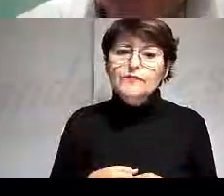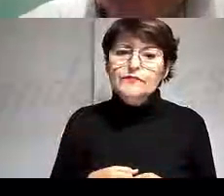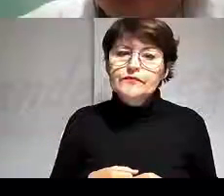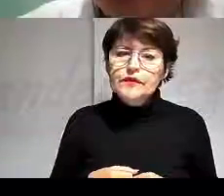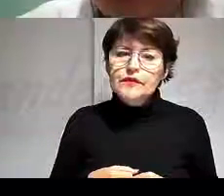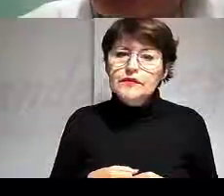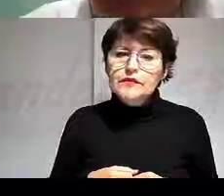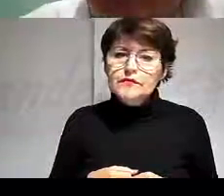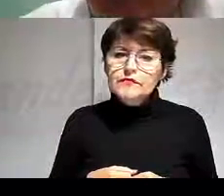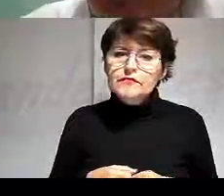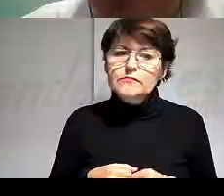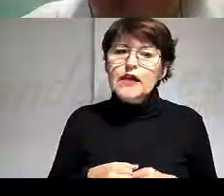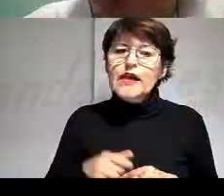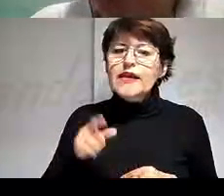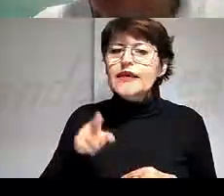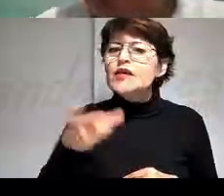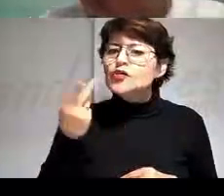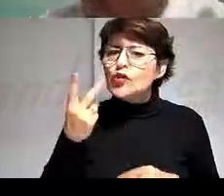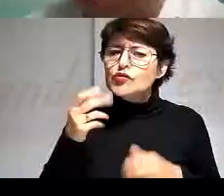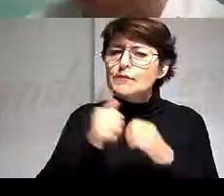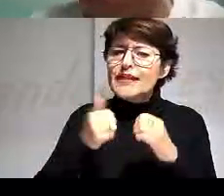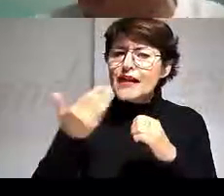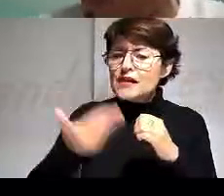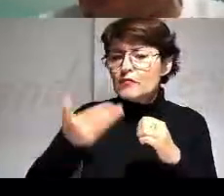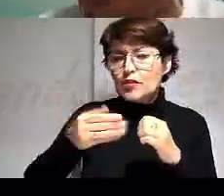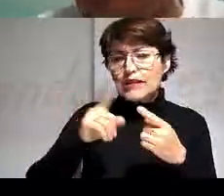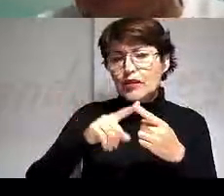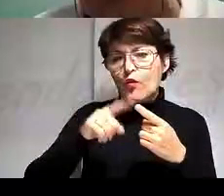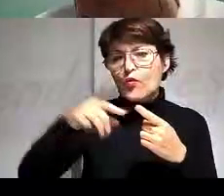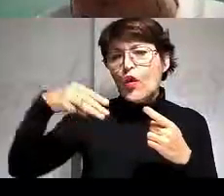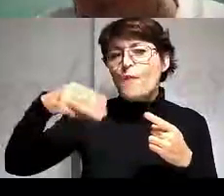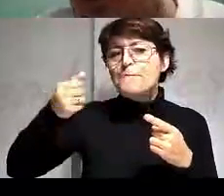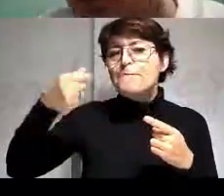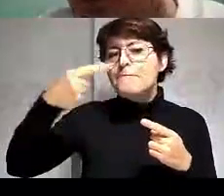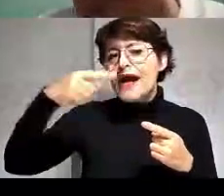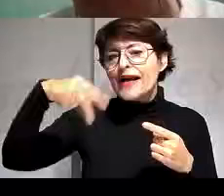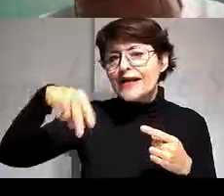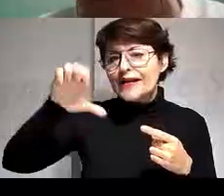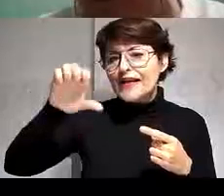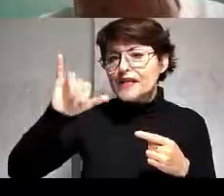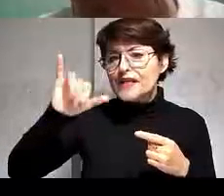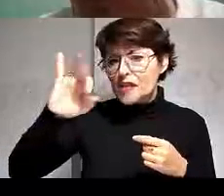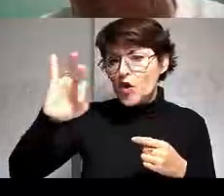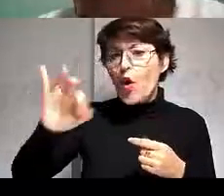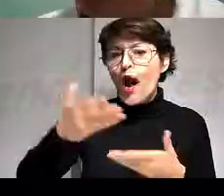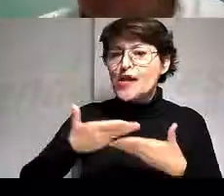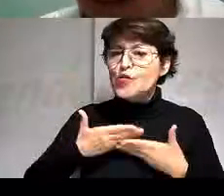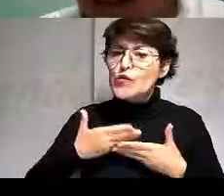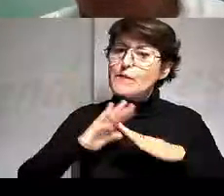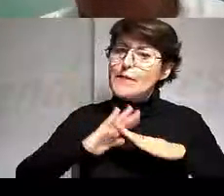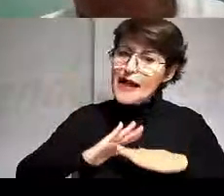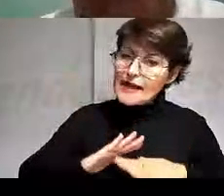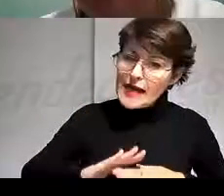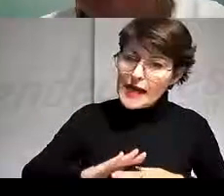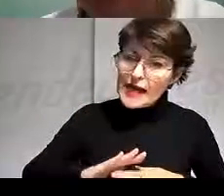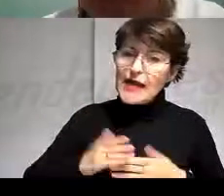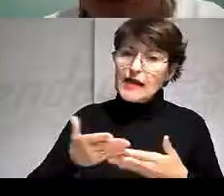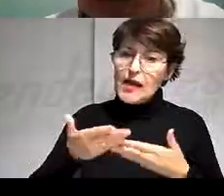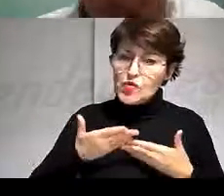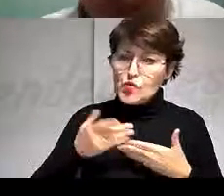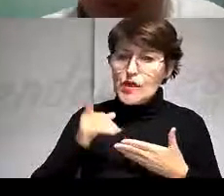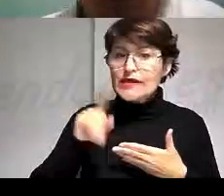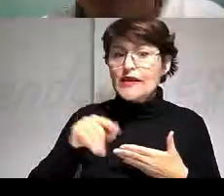aquí hay dos minerales esenciales. Uno, el magnesio, nos toca relajarnos, por lo tanto vamos a priorizar el magnesio sobre el calcio,